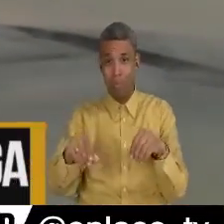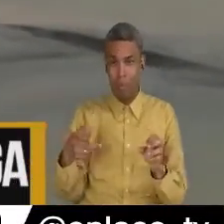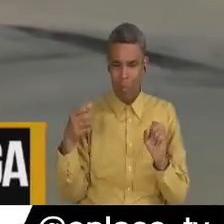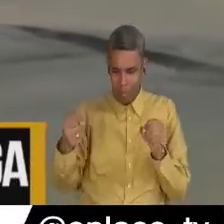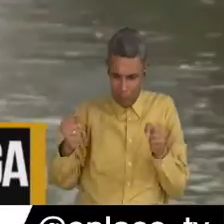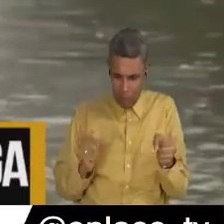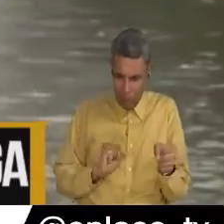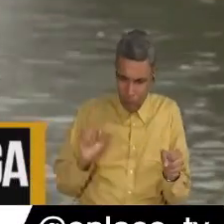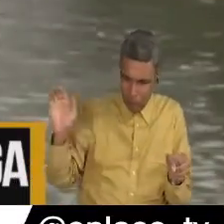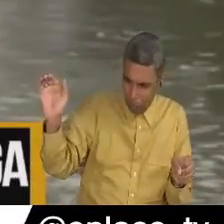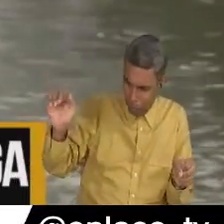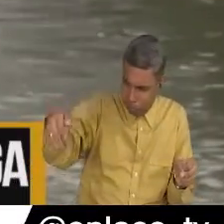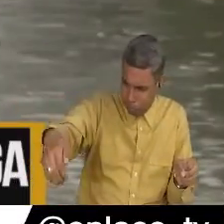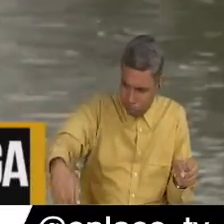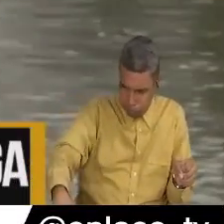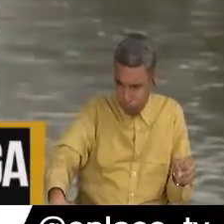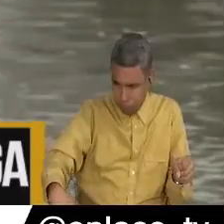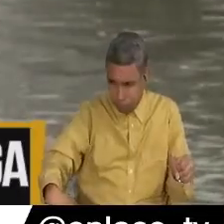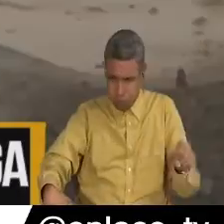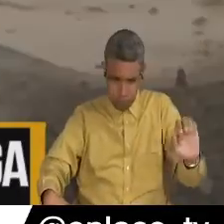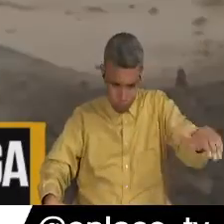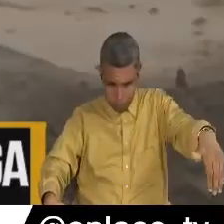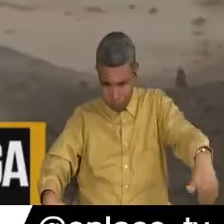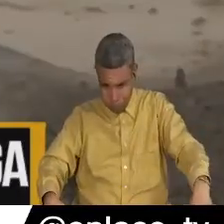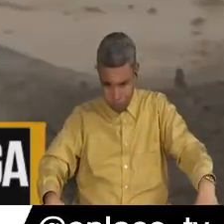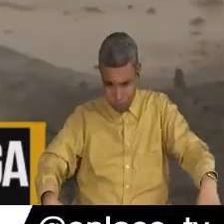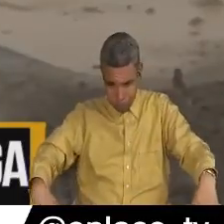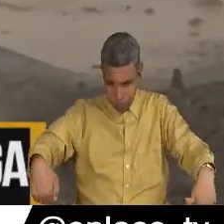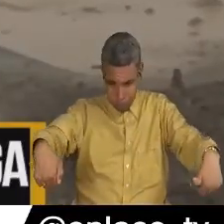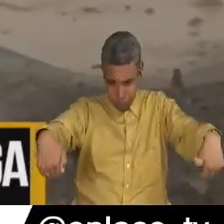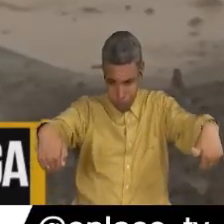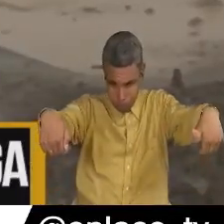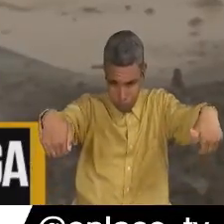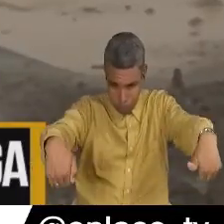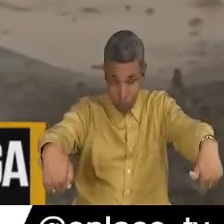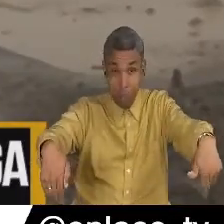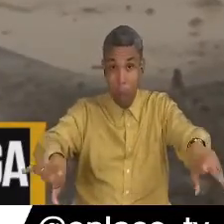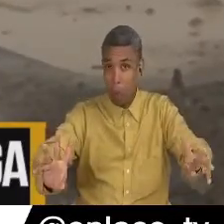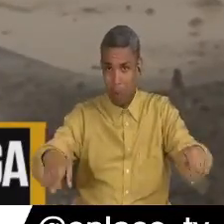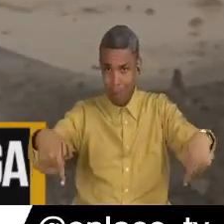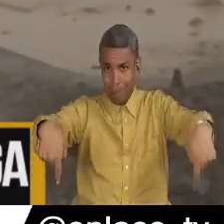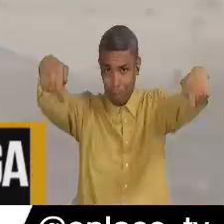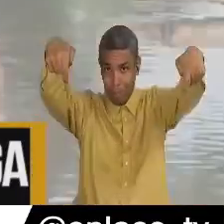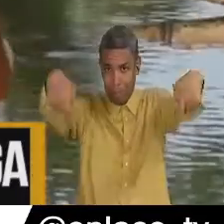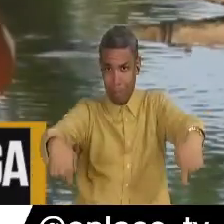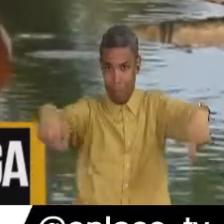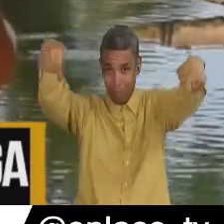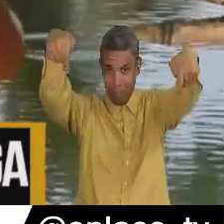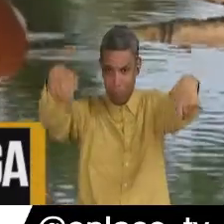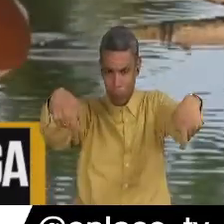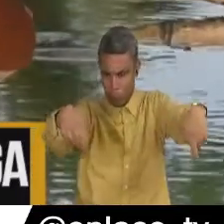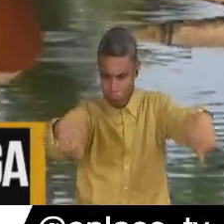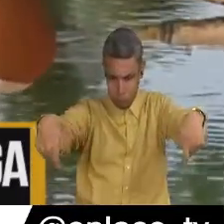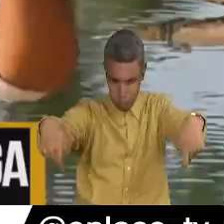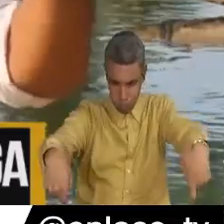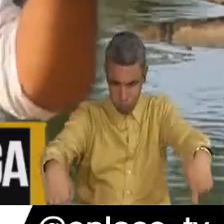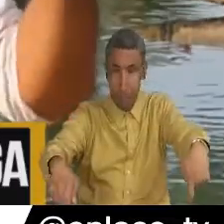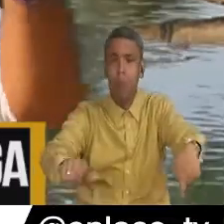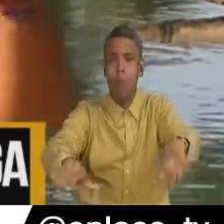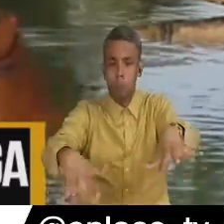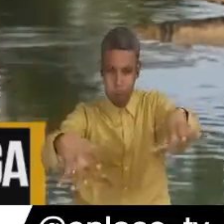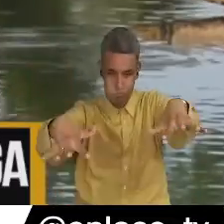colocarlas de forma controlada en todo el lecho del caño y vamos a ir